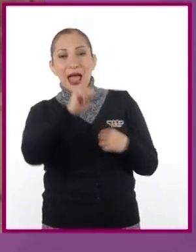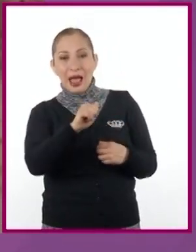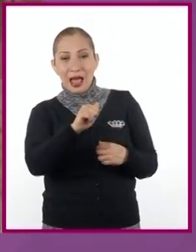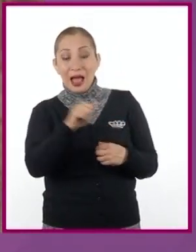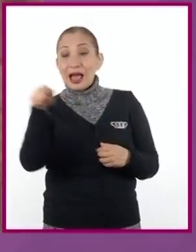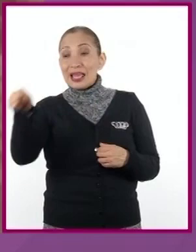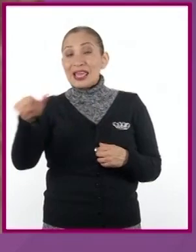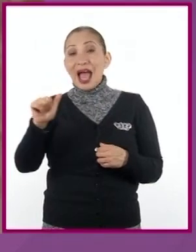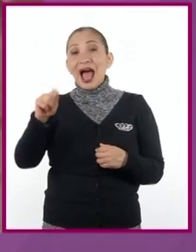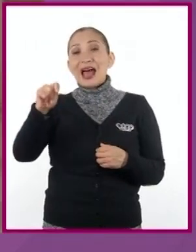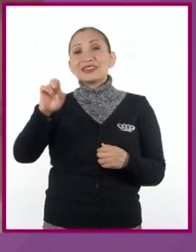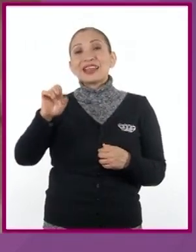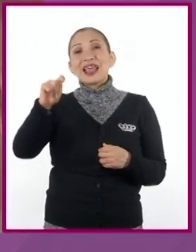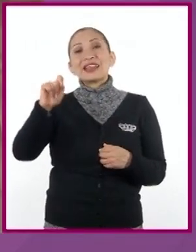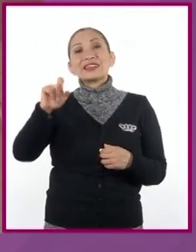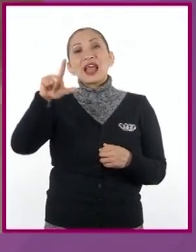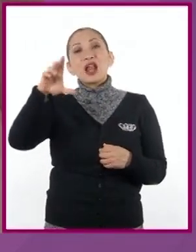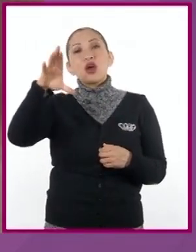y de Atetelco.